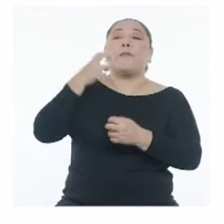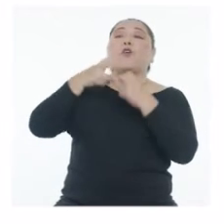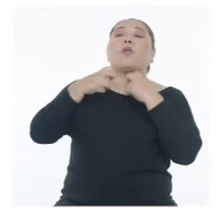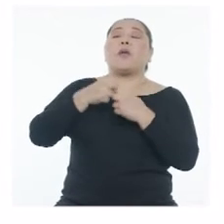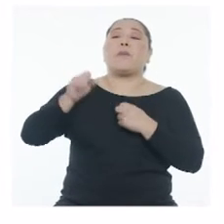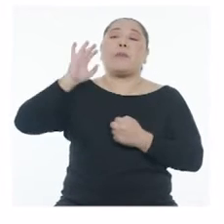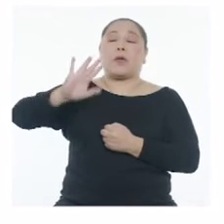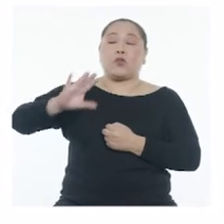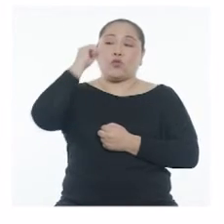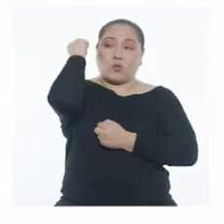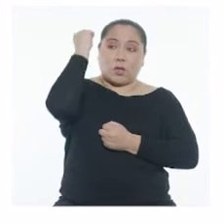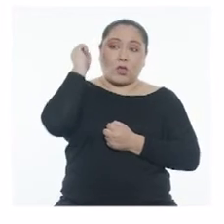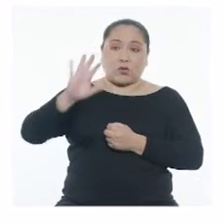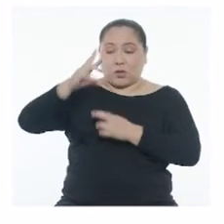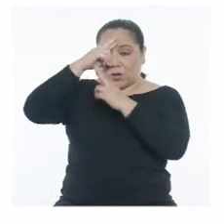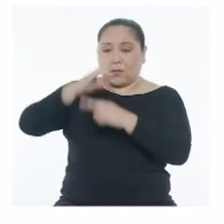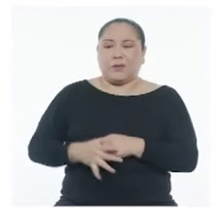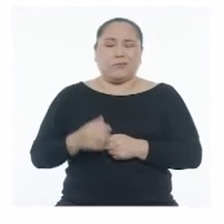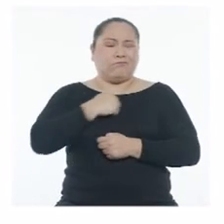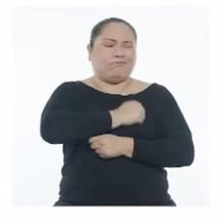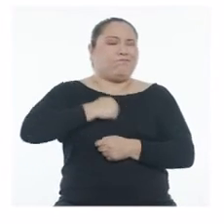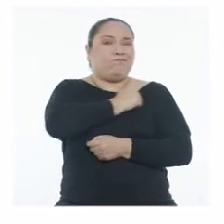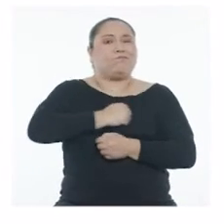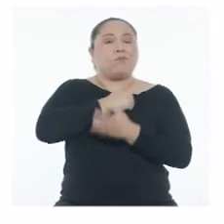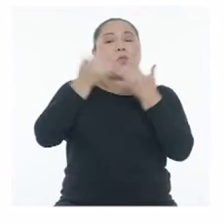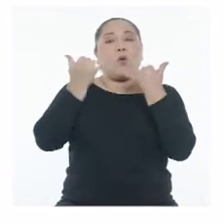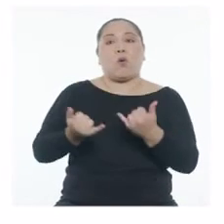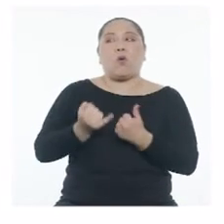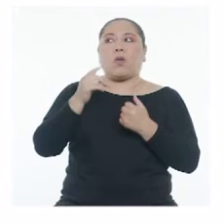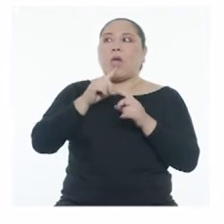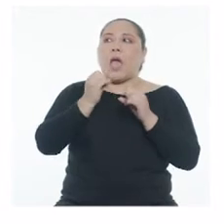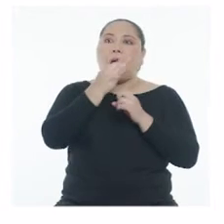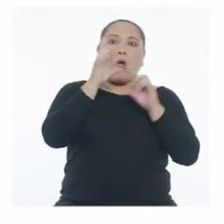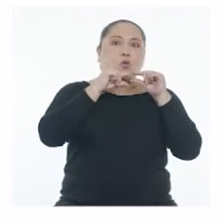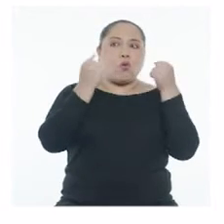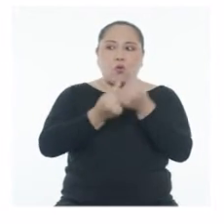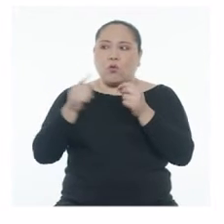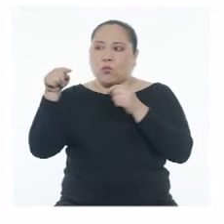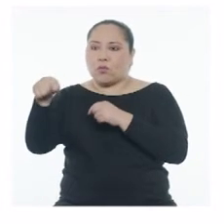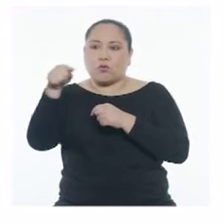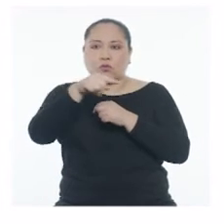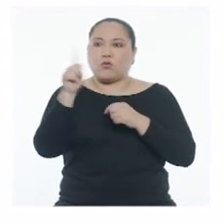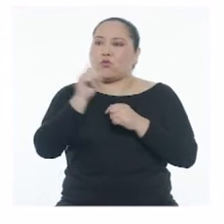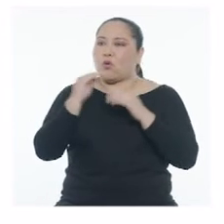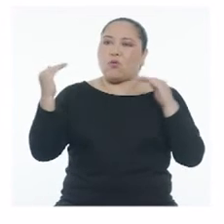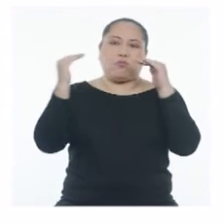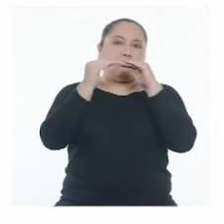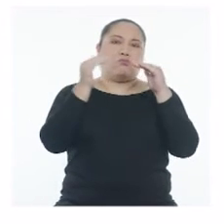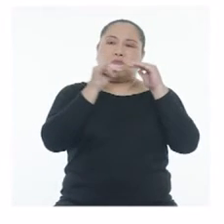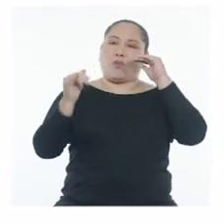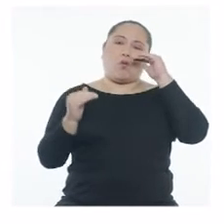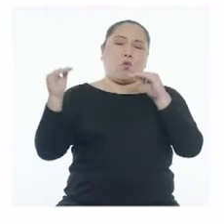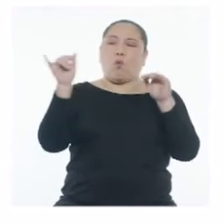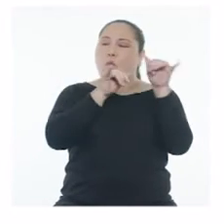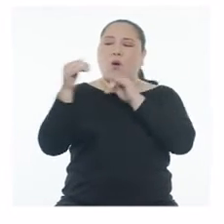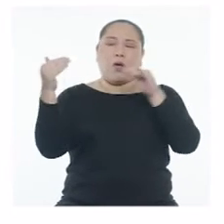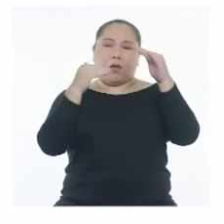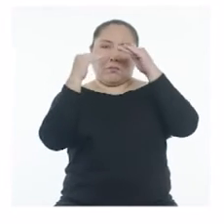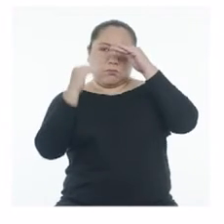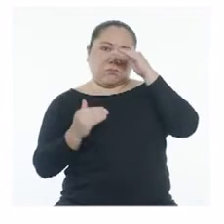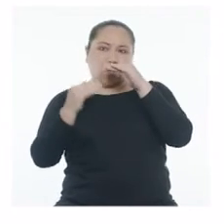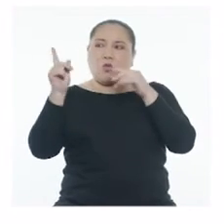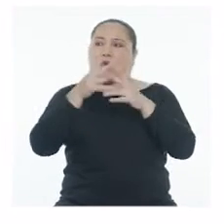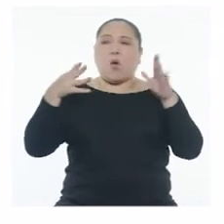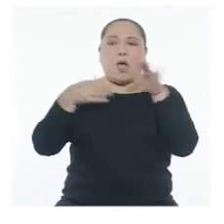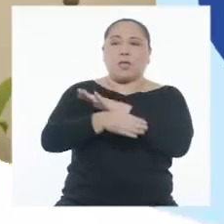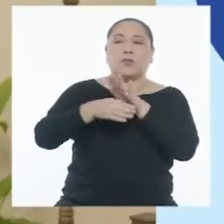ejercer plenamente sus derechos. Es penoso que hoy en día existan grupos humanos que no se encuentren en condiciones de igualdad en cuanto al acceso